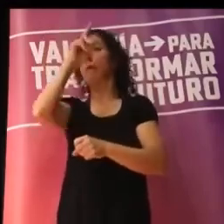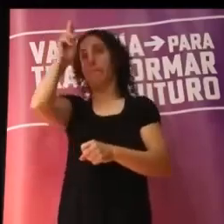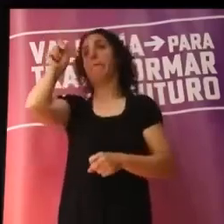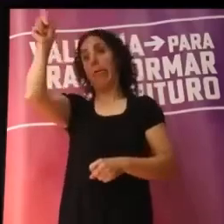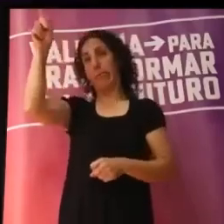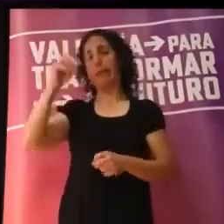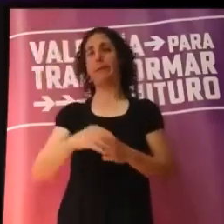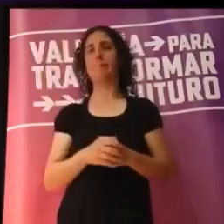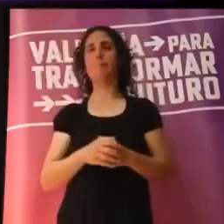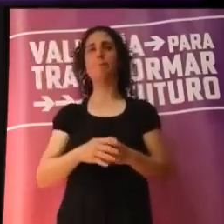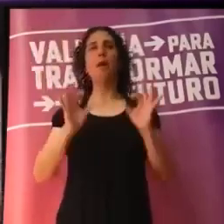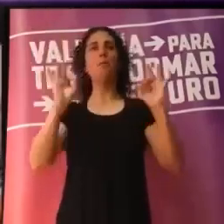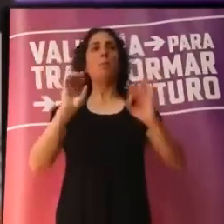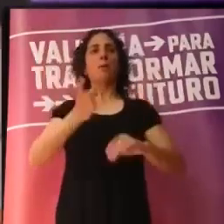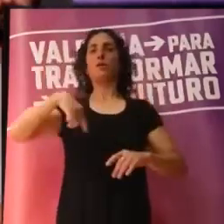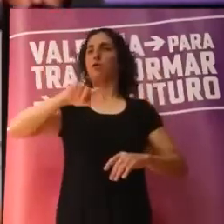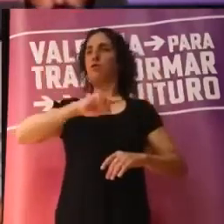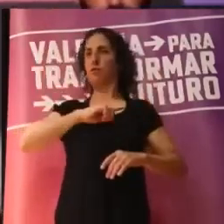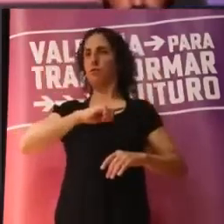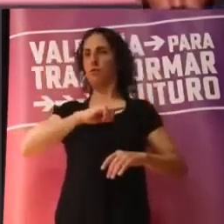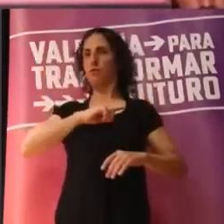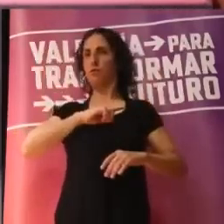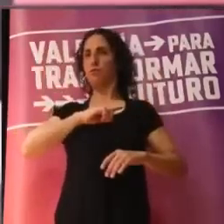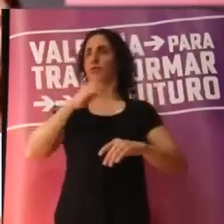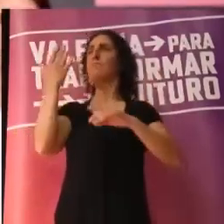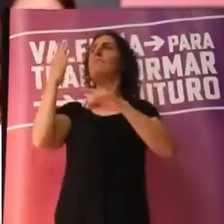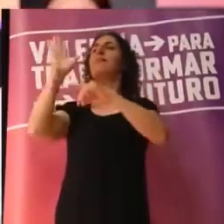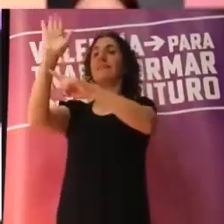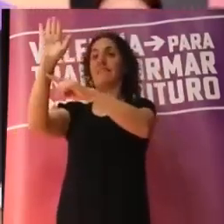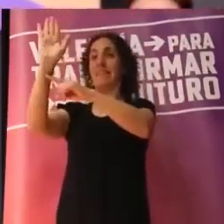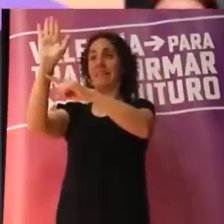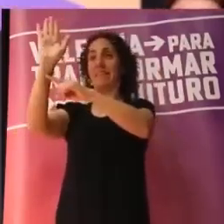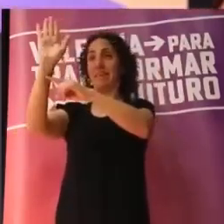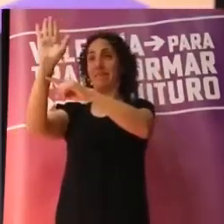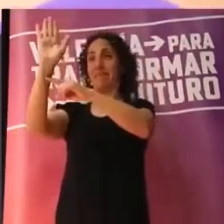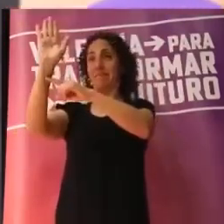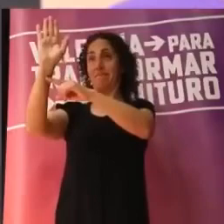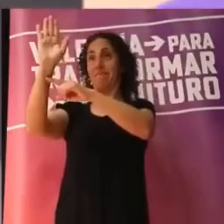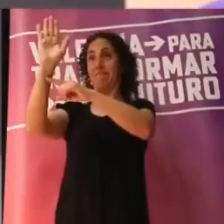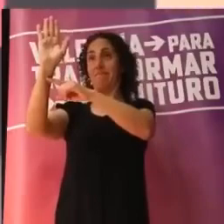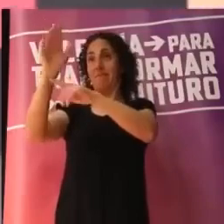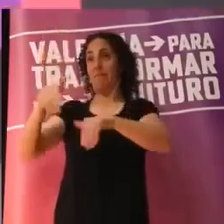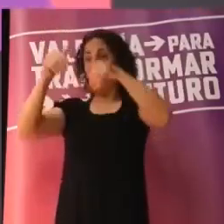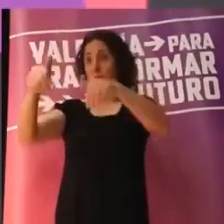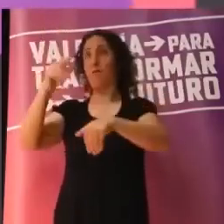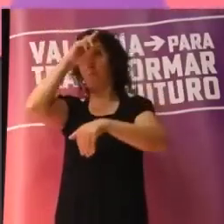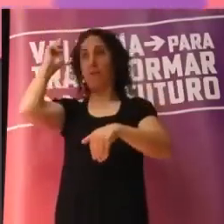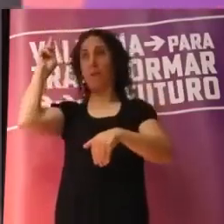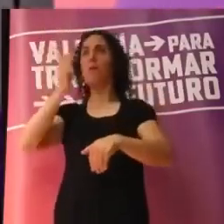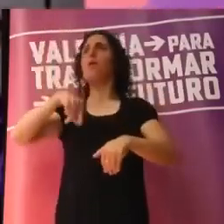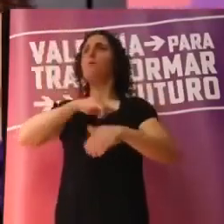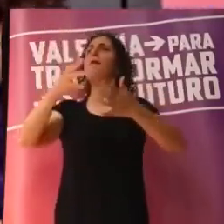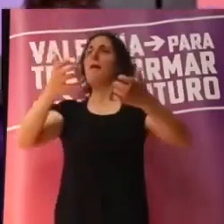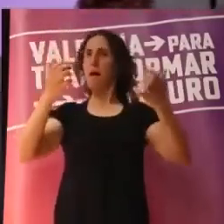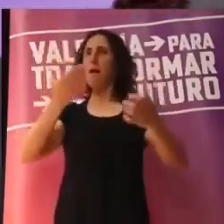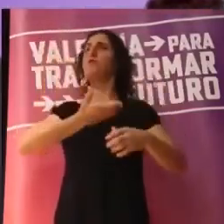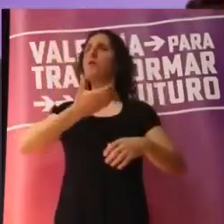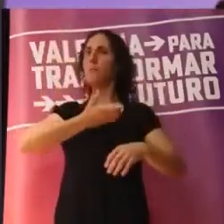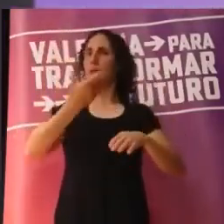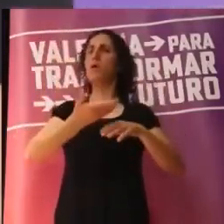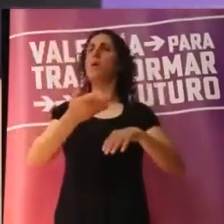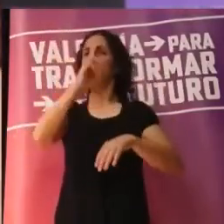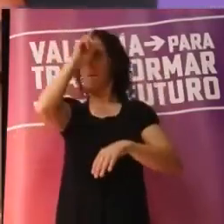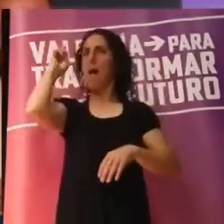Cuando nos presentamos todos juntos a las elecciones en Madrid, ganamos el Ayuntamiento de Madrid con Manuela Carmena. Cuando algunos señores